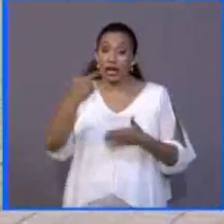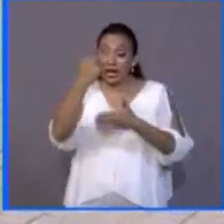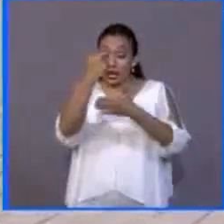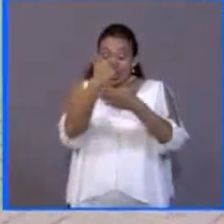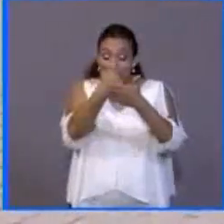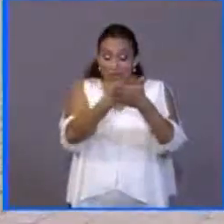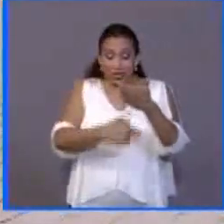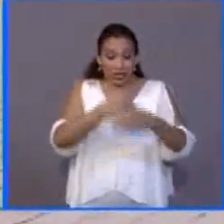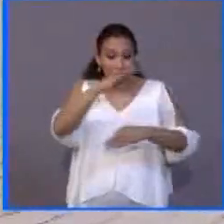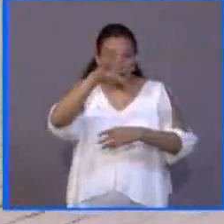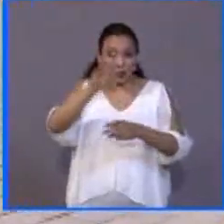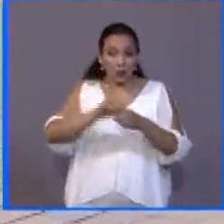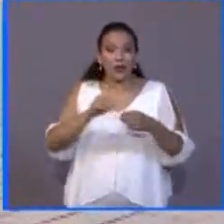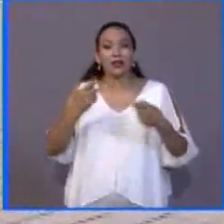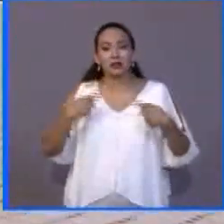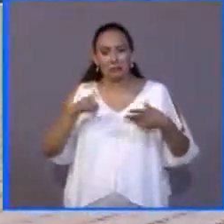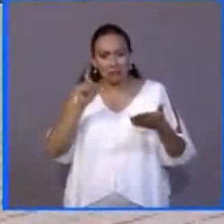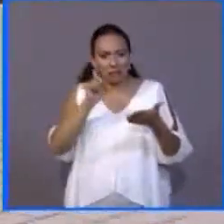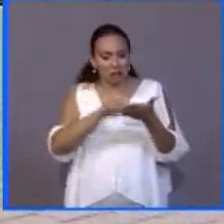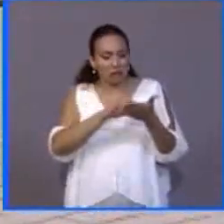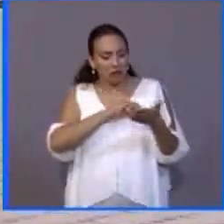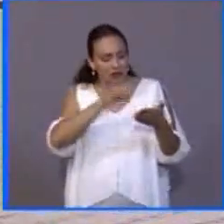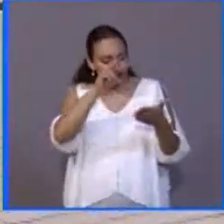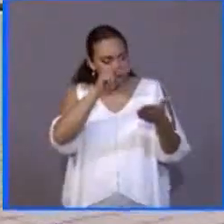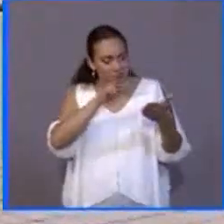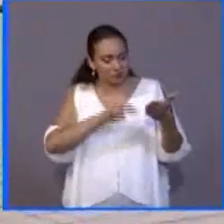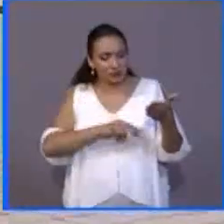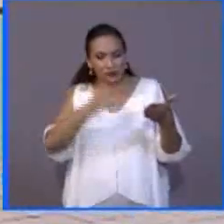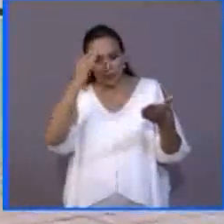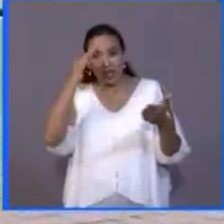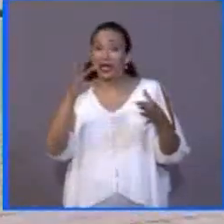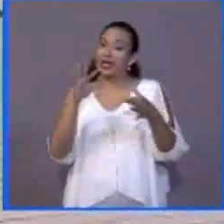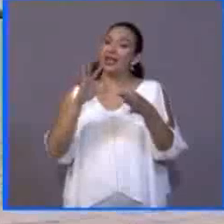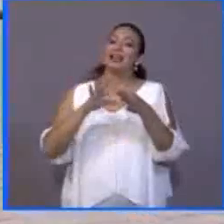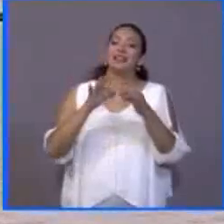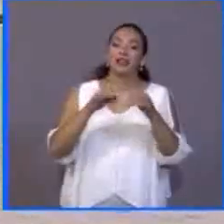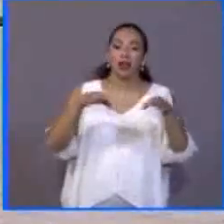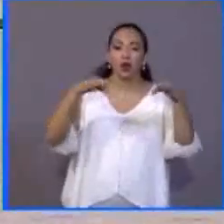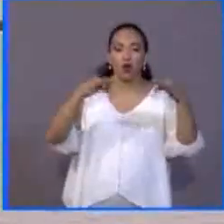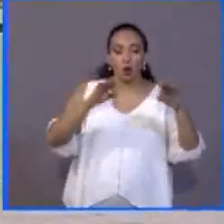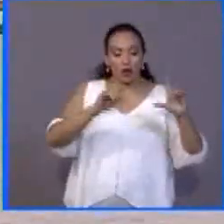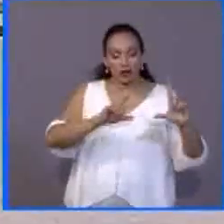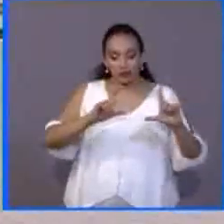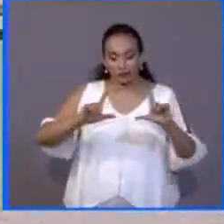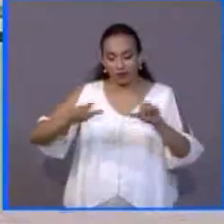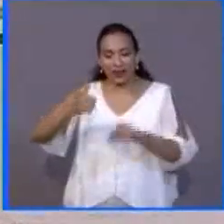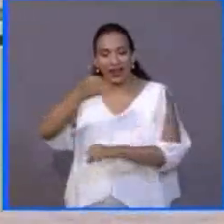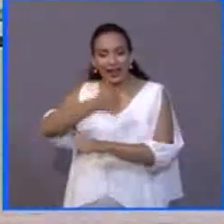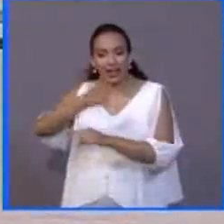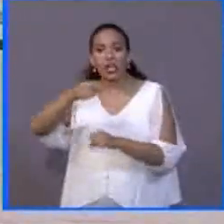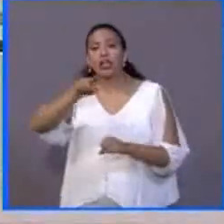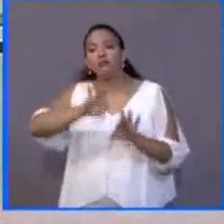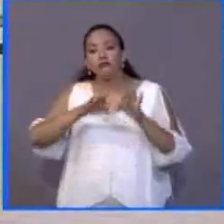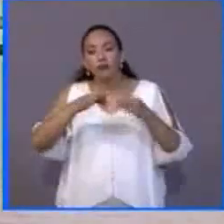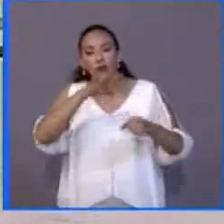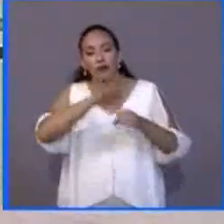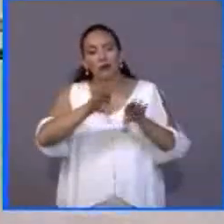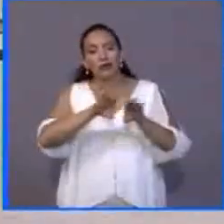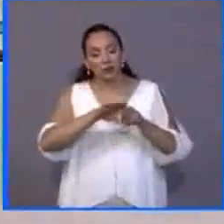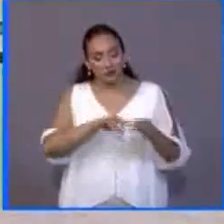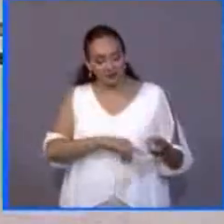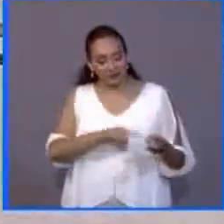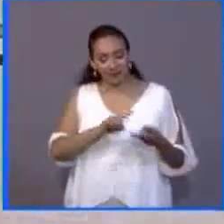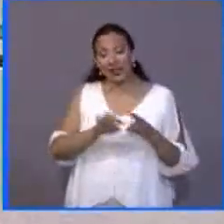candidatas que participarán en la elección judicial. Explicará la boleta específica para cada cargo y cómo se vota. La tercera